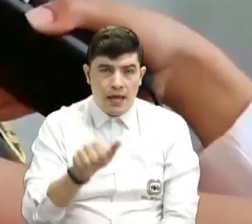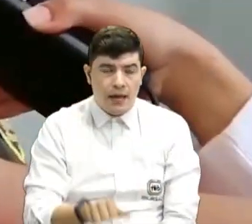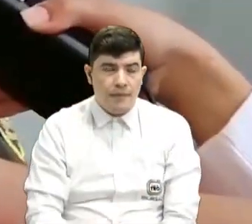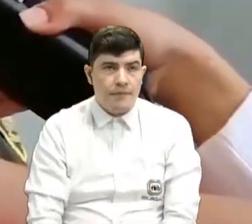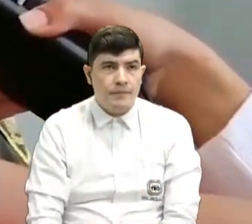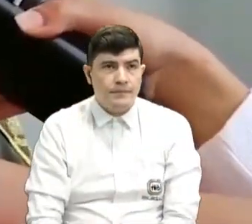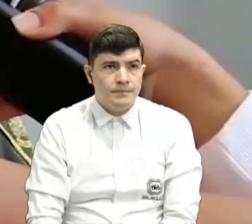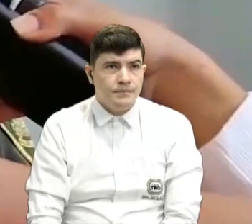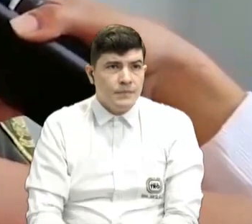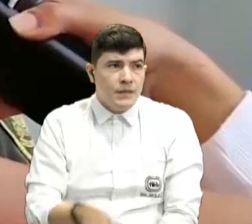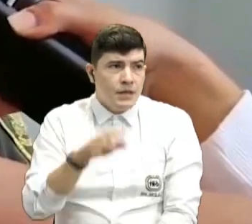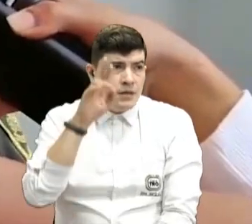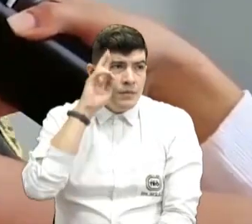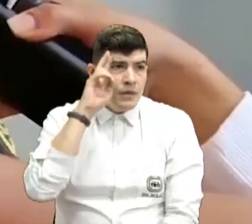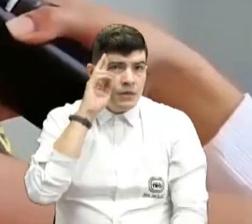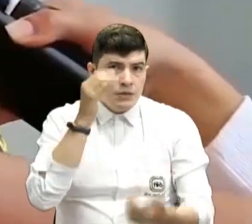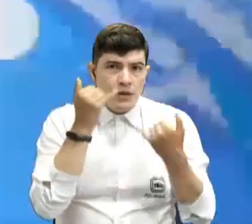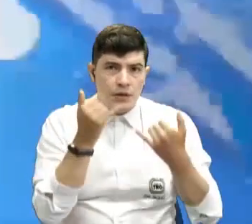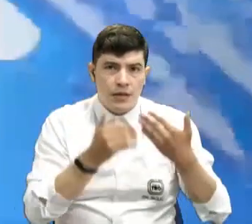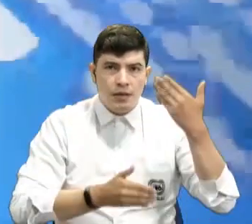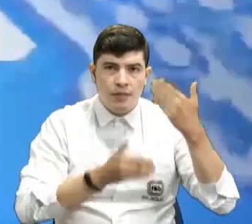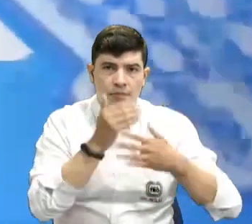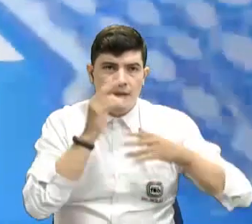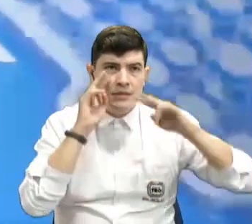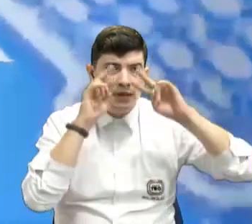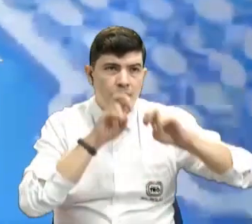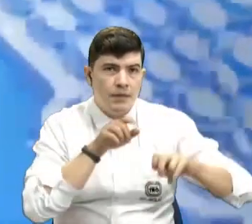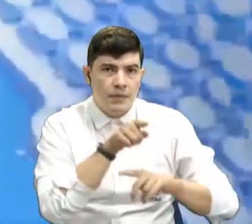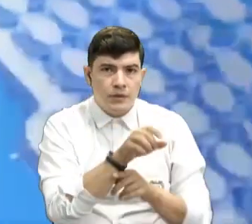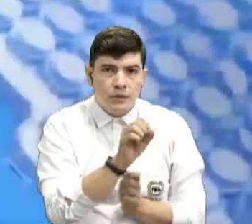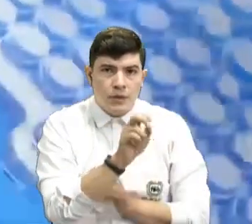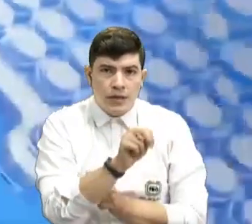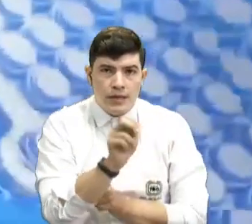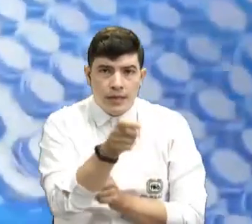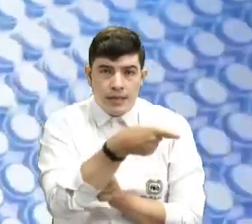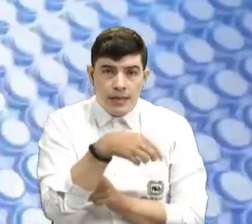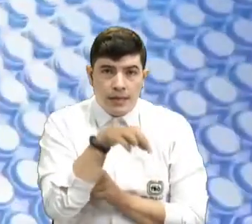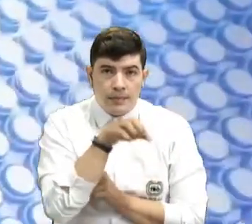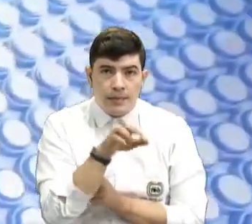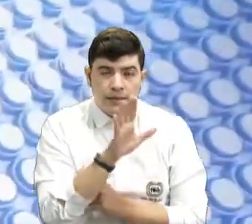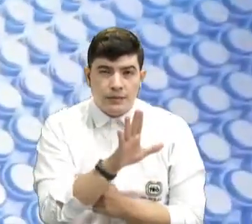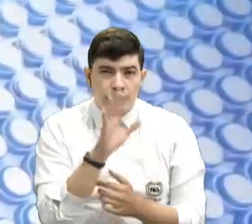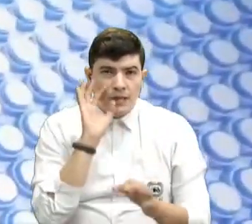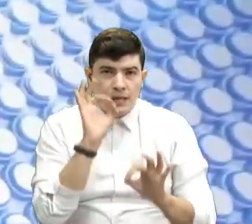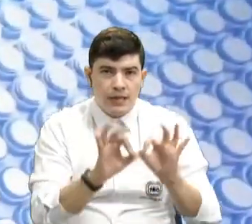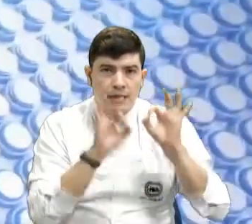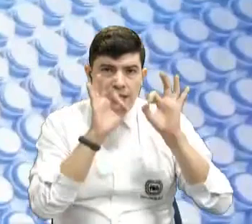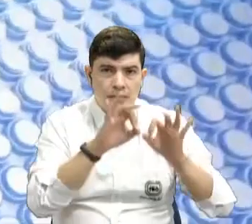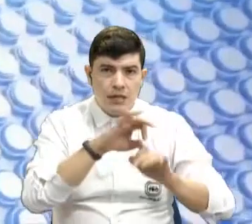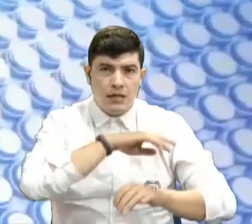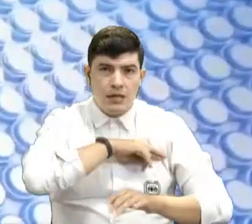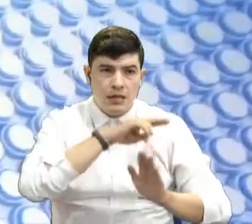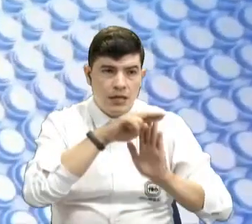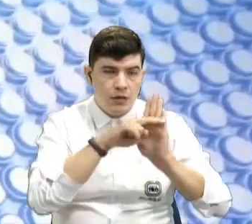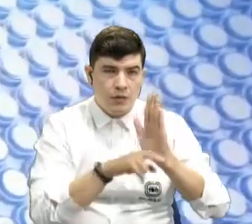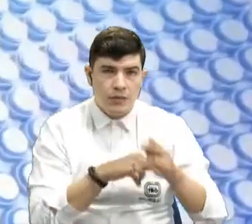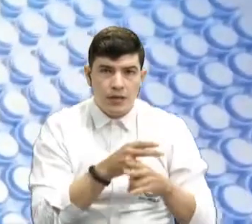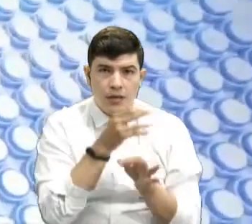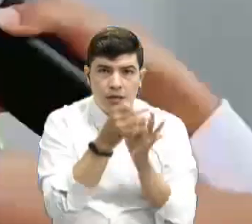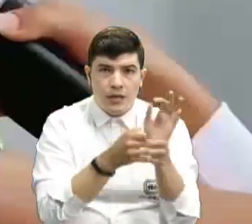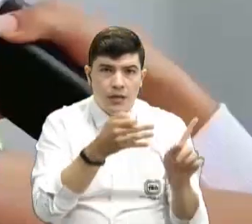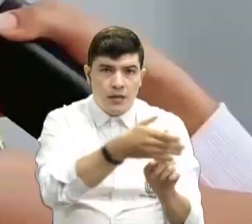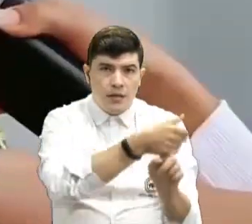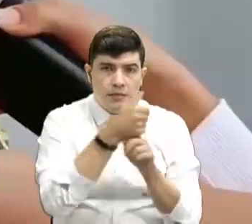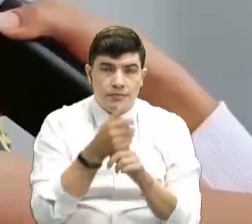las rutas que se tienen establecidas para ello con la UNEP para garantizar inmediatamente las medidas de protección. De igual manera, estamos trabajando ya en la